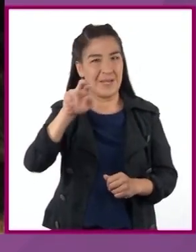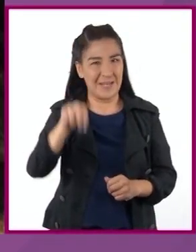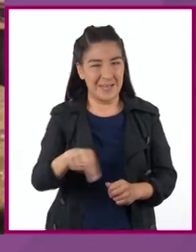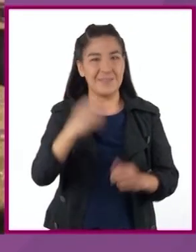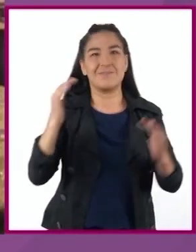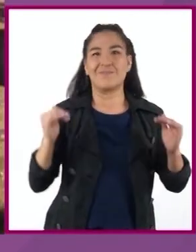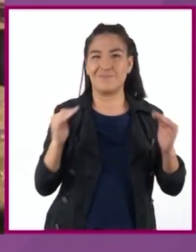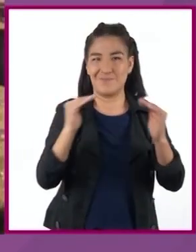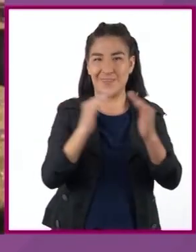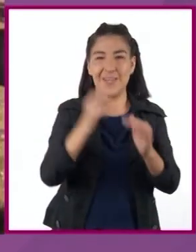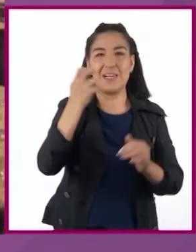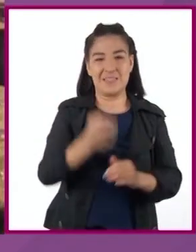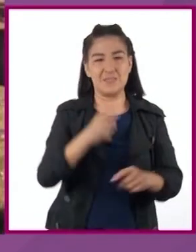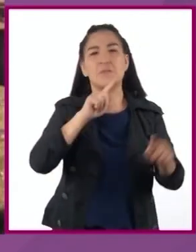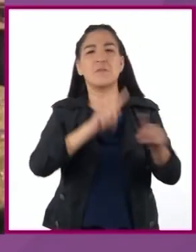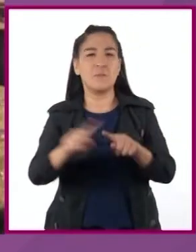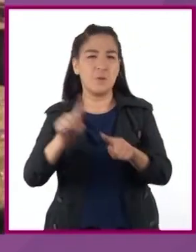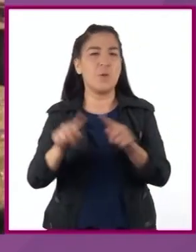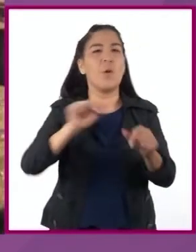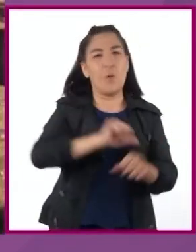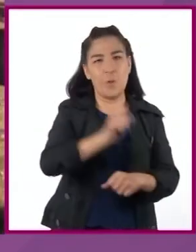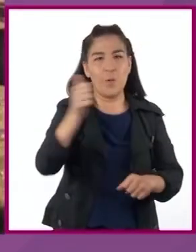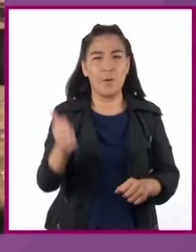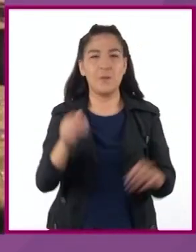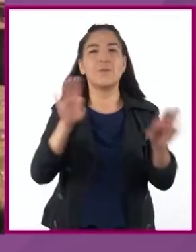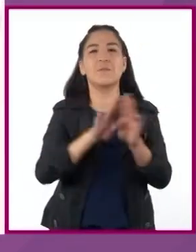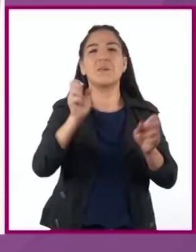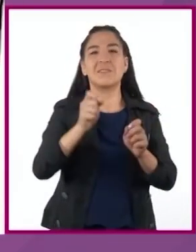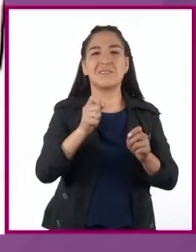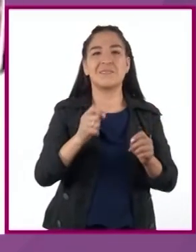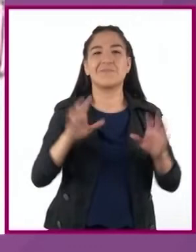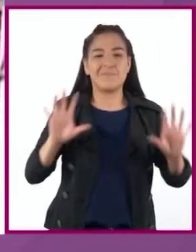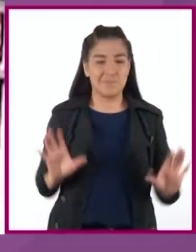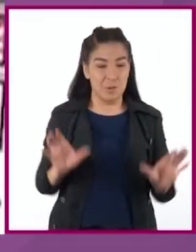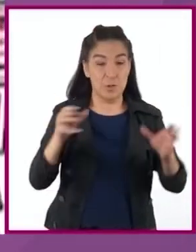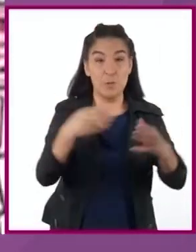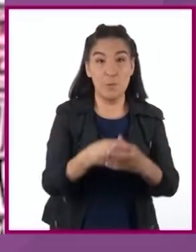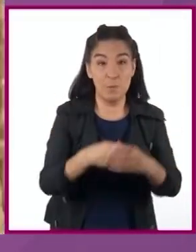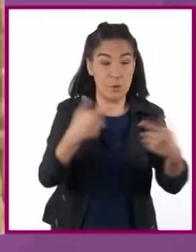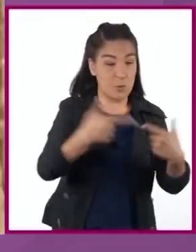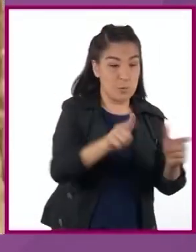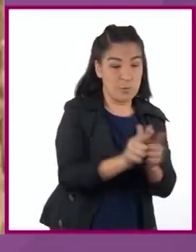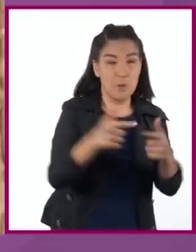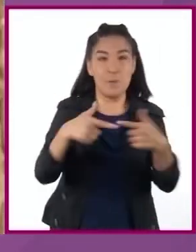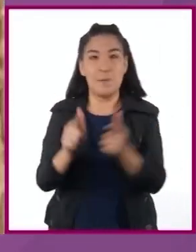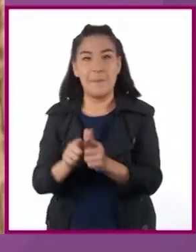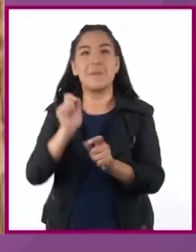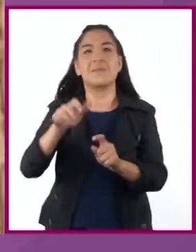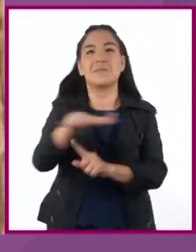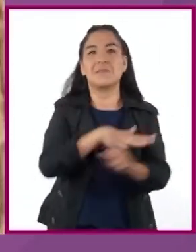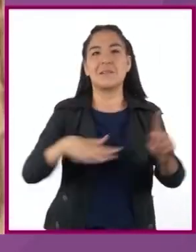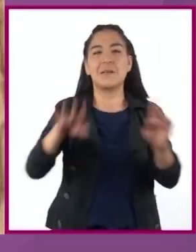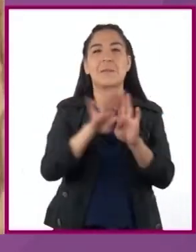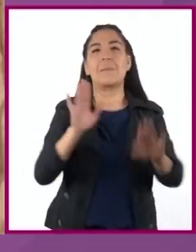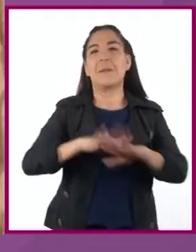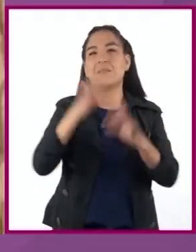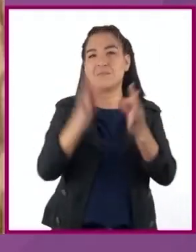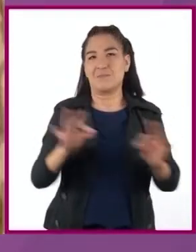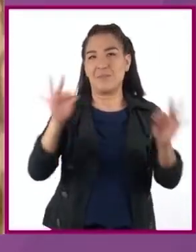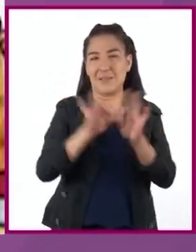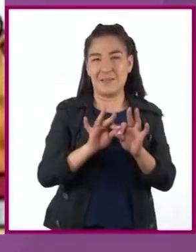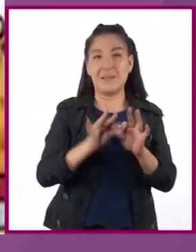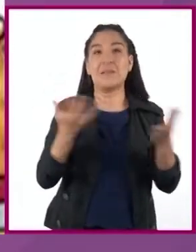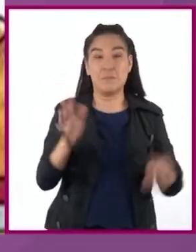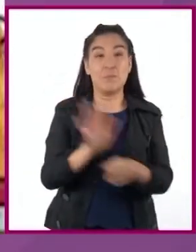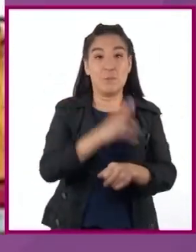excepciones, fraguan una estructura corporativa. Quiere decir que los grupos sociales son más importantes que los individuos y por lo